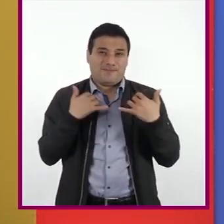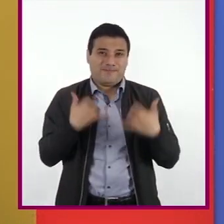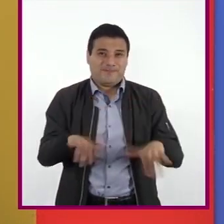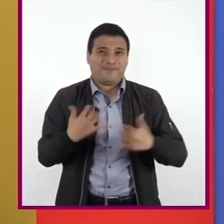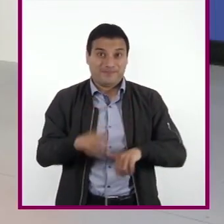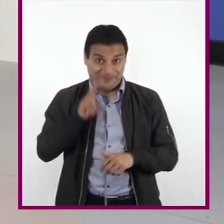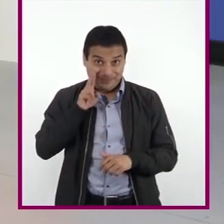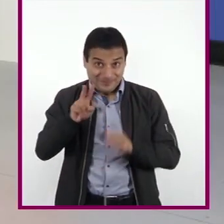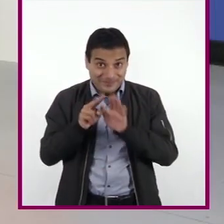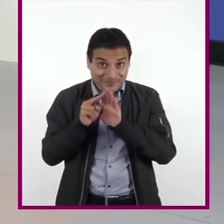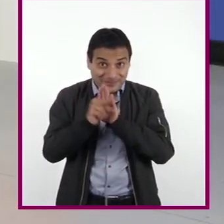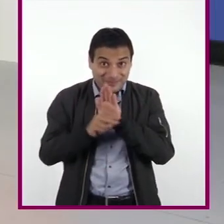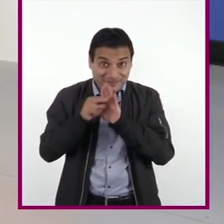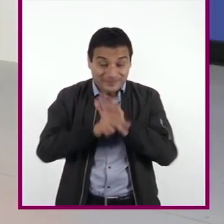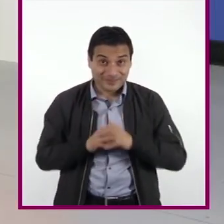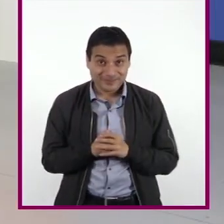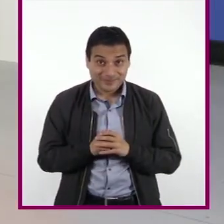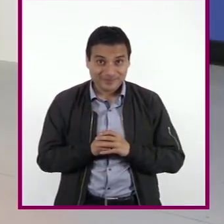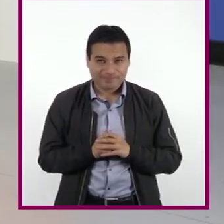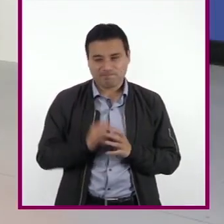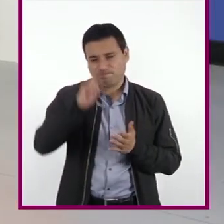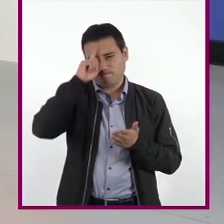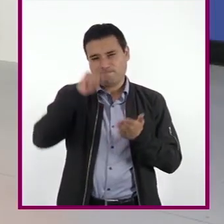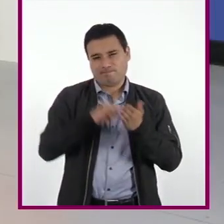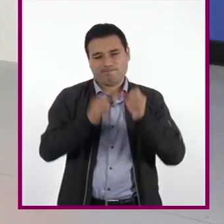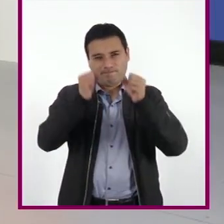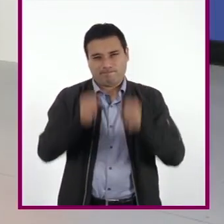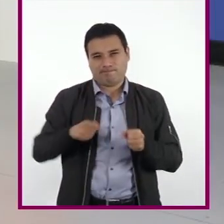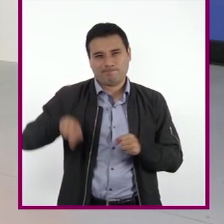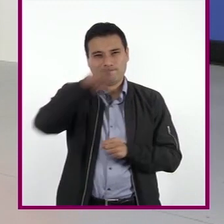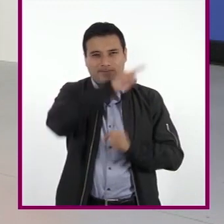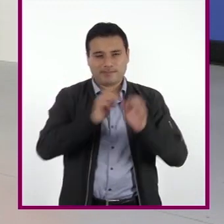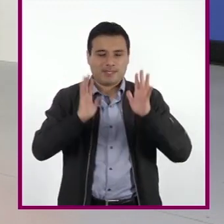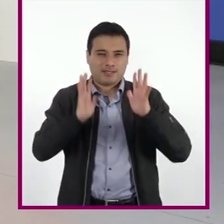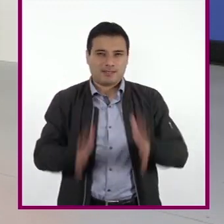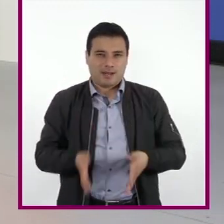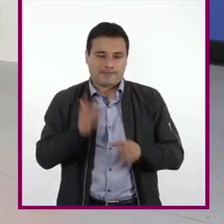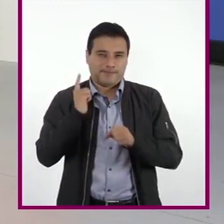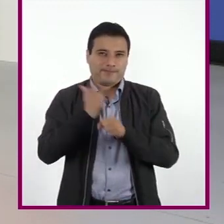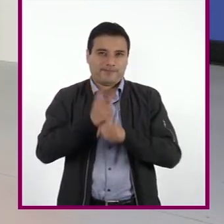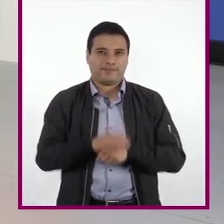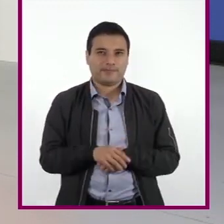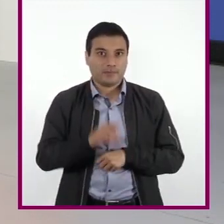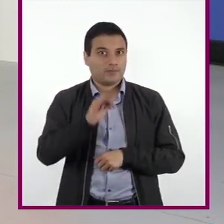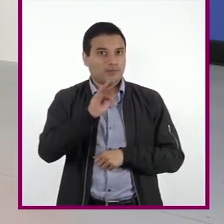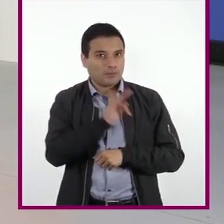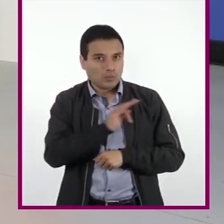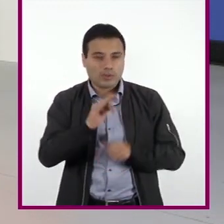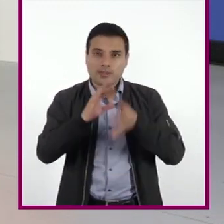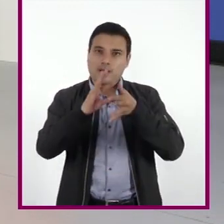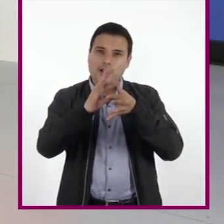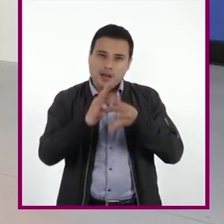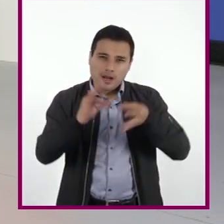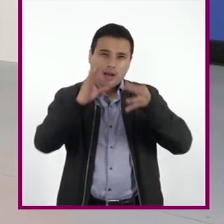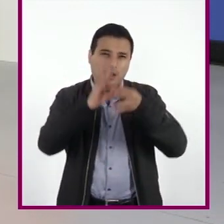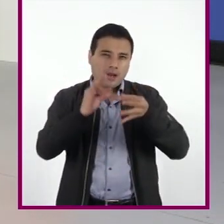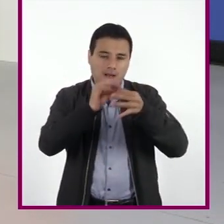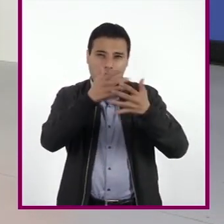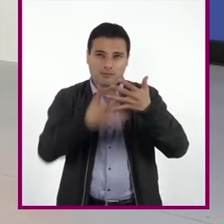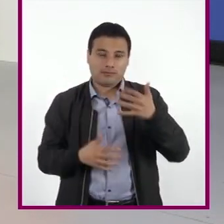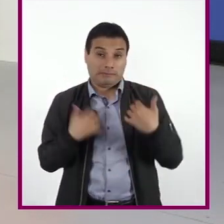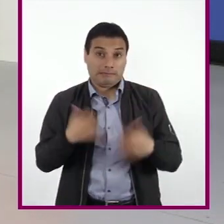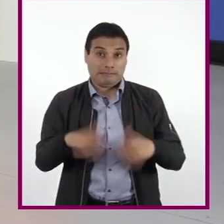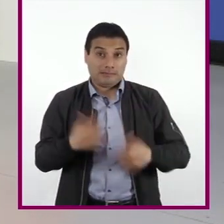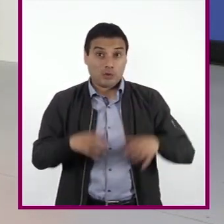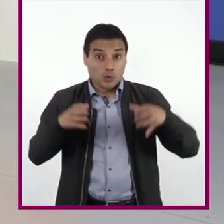en el video. Seguramente así fue. Y es que hay tanto de qué hablar y de lo que nos aportan los grupos